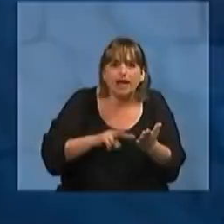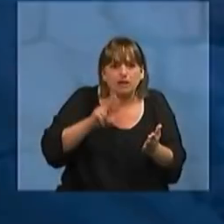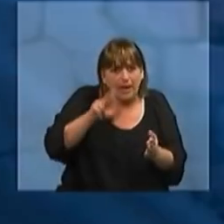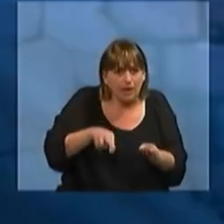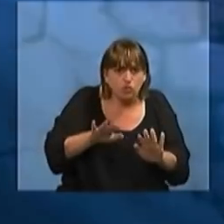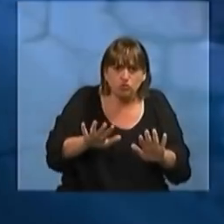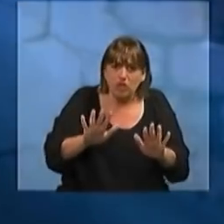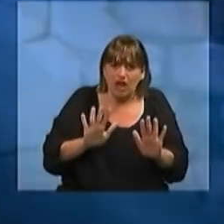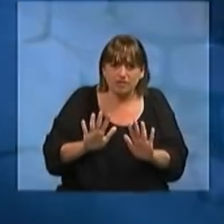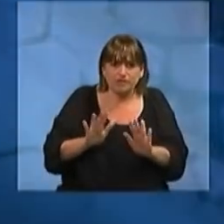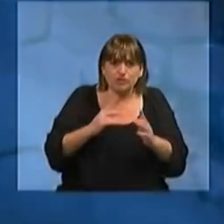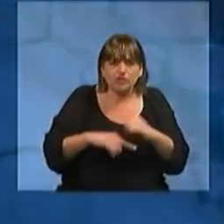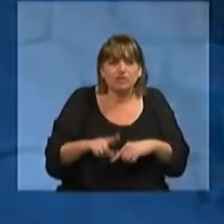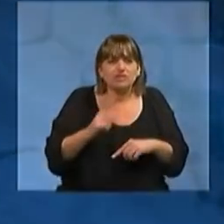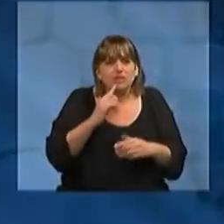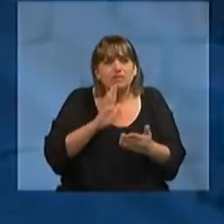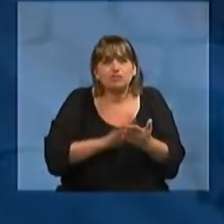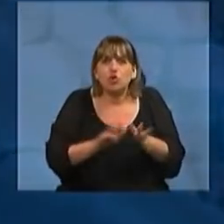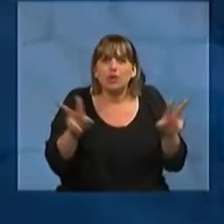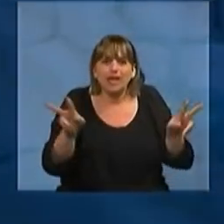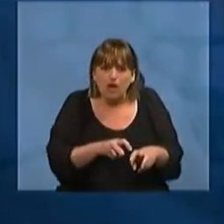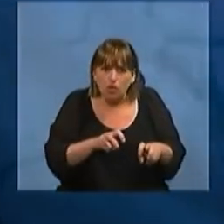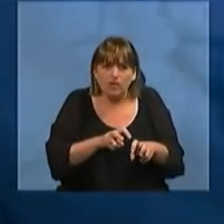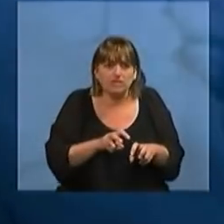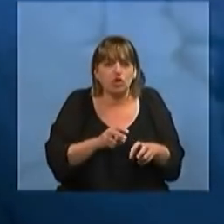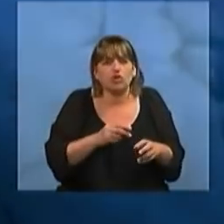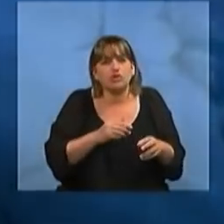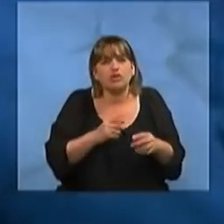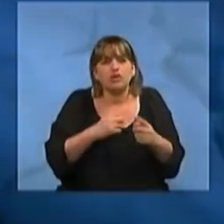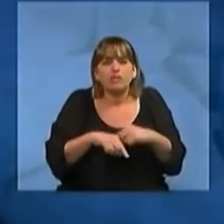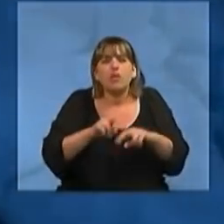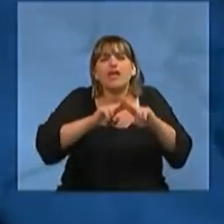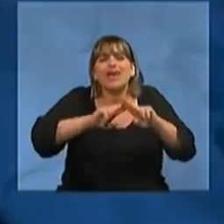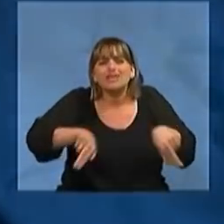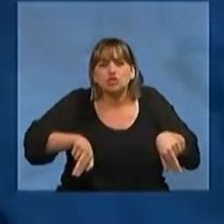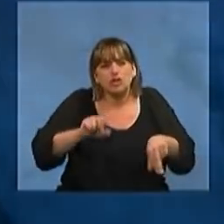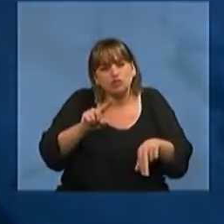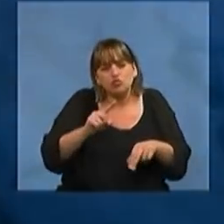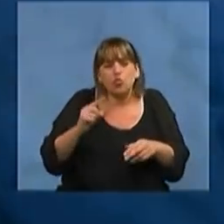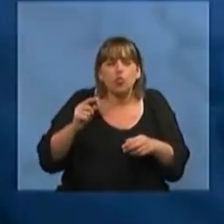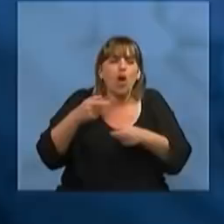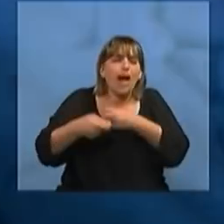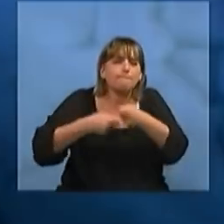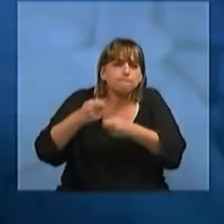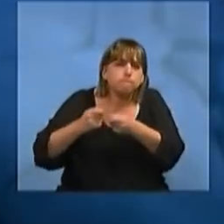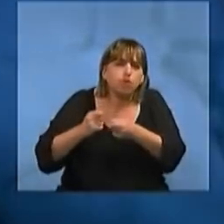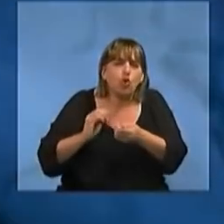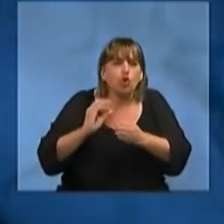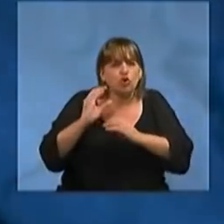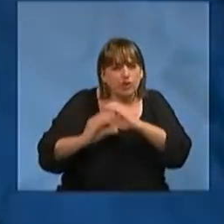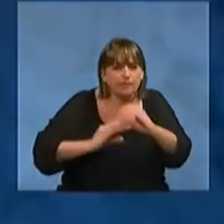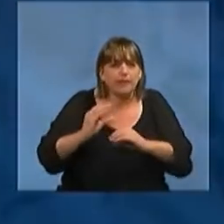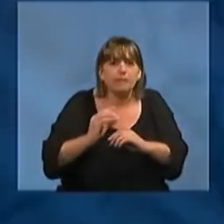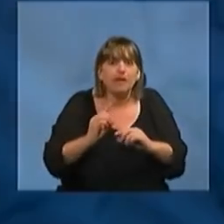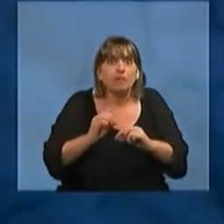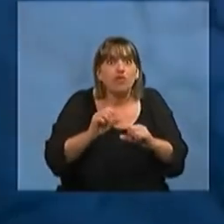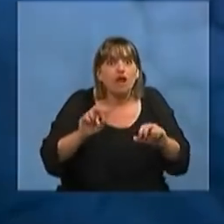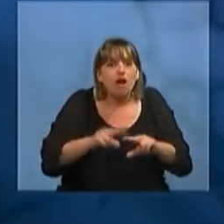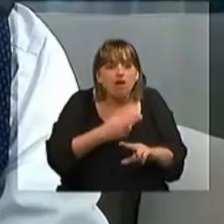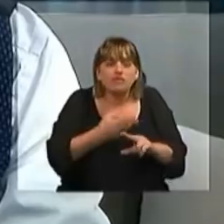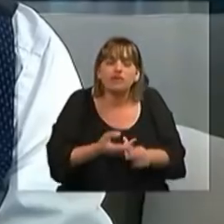instrumentos de renuncia en la recaudación, de exoneración de aportes, etcétera, etcétera, para reactivar la